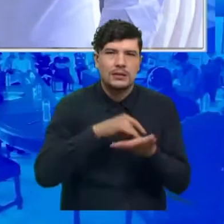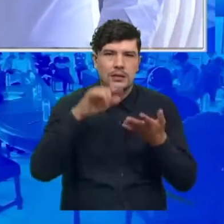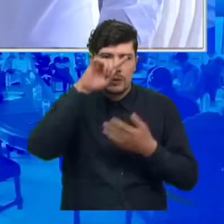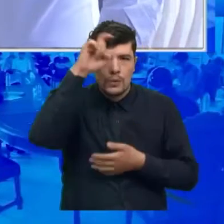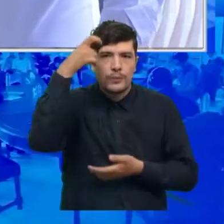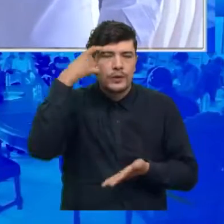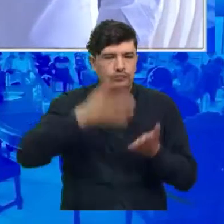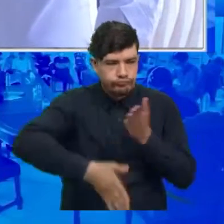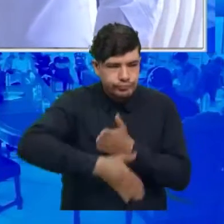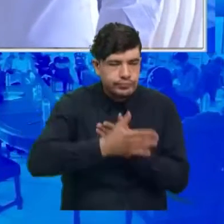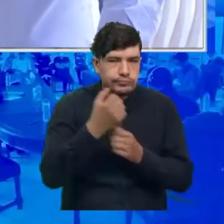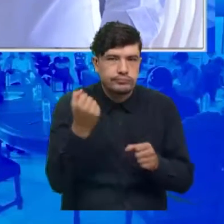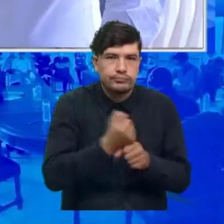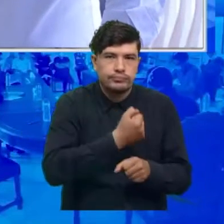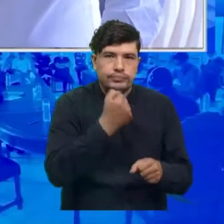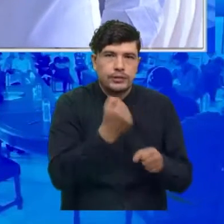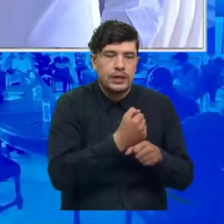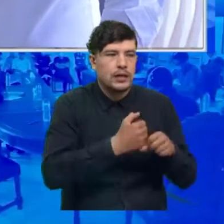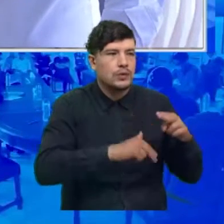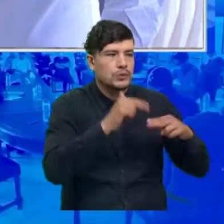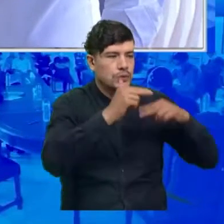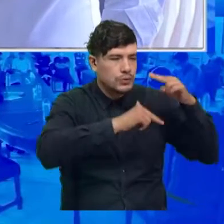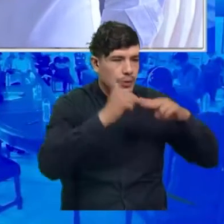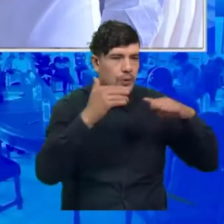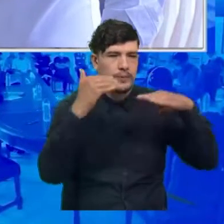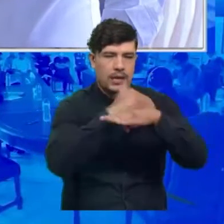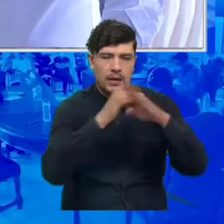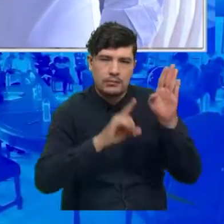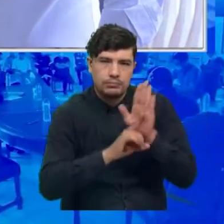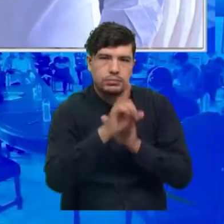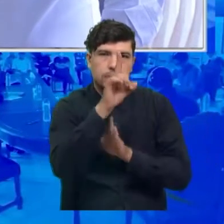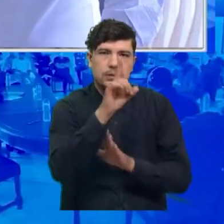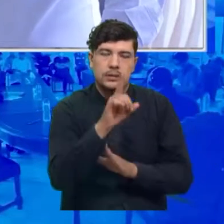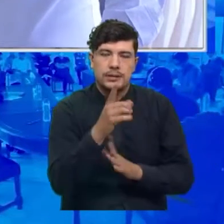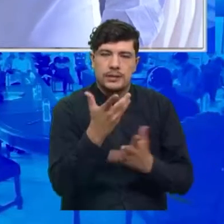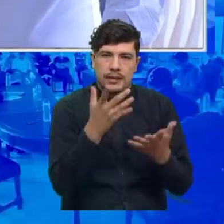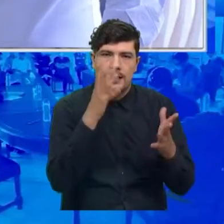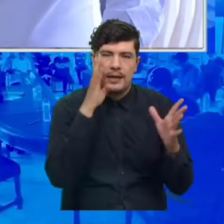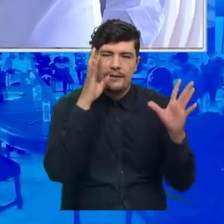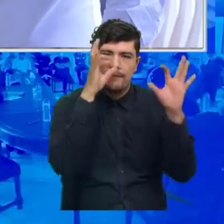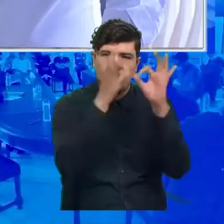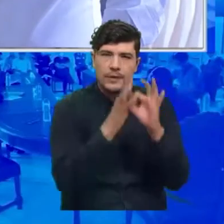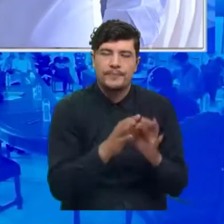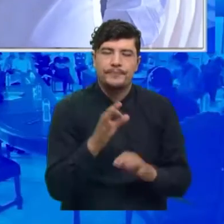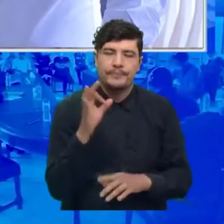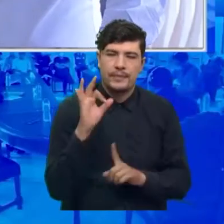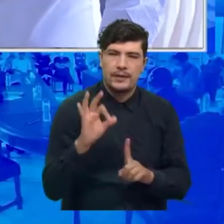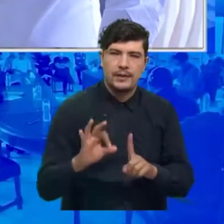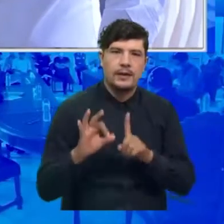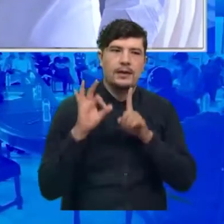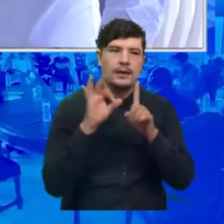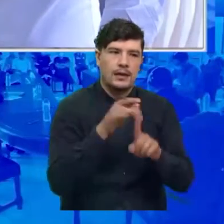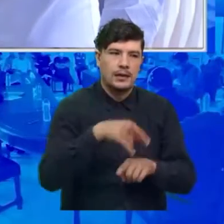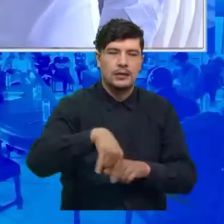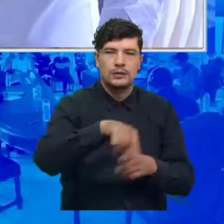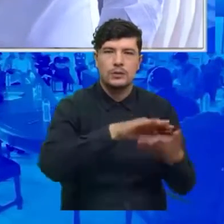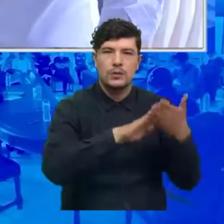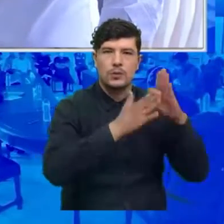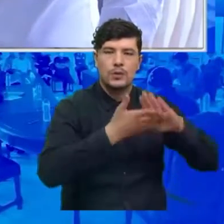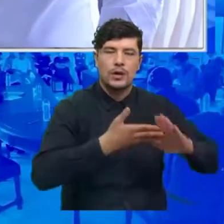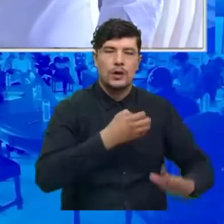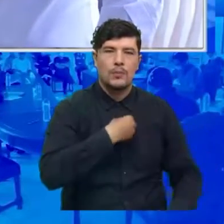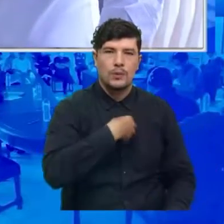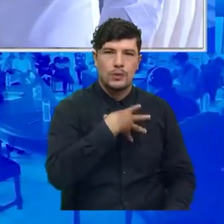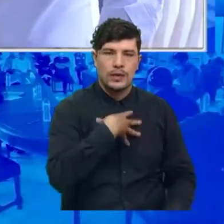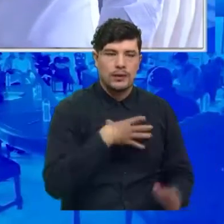de las obras de las vías tenemos que garantizar no sólo las oportunidades sino también puedes mejorar sus condiciones